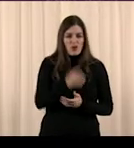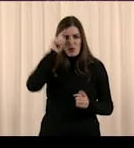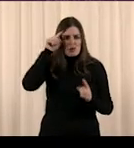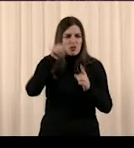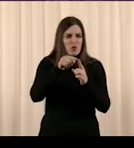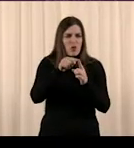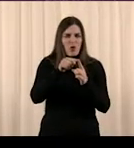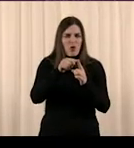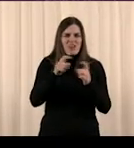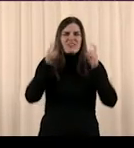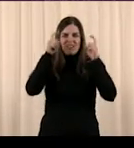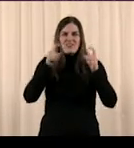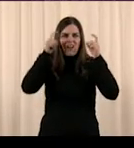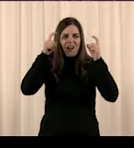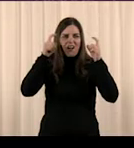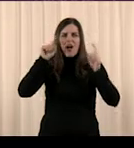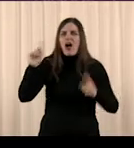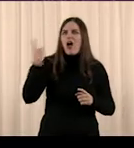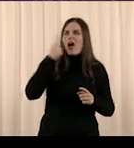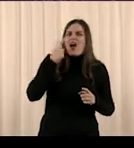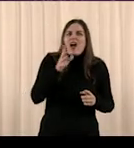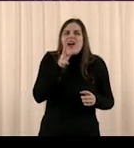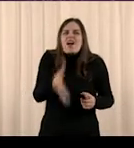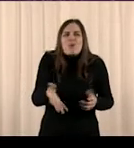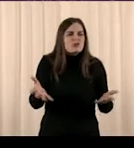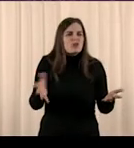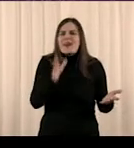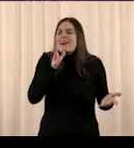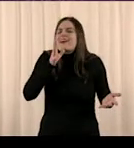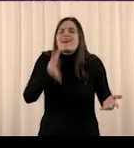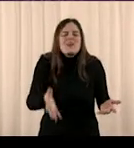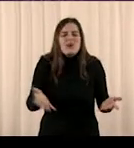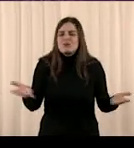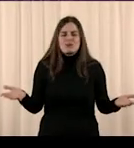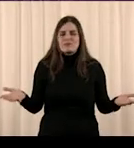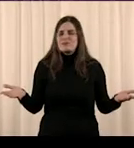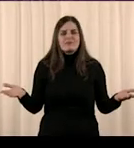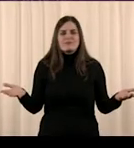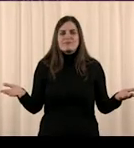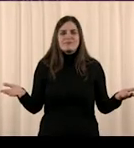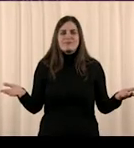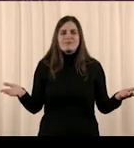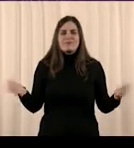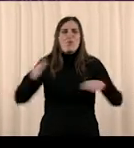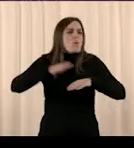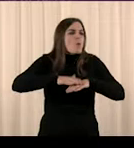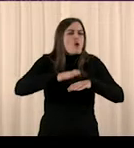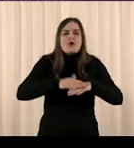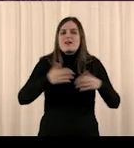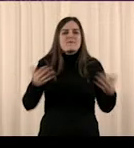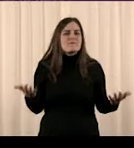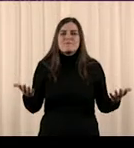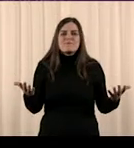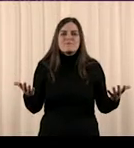tratar de averiguarlo. ¿Qué pasó? ¿Qué pasó? ¿Qué ocurrió? Why did it